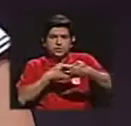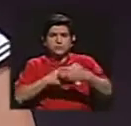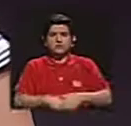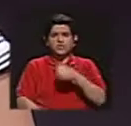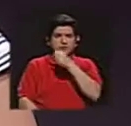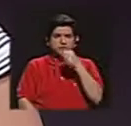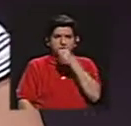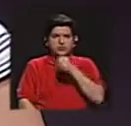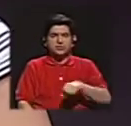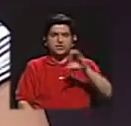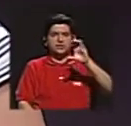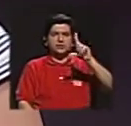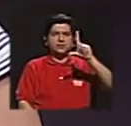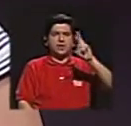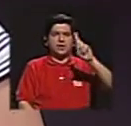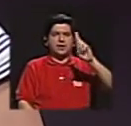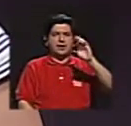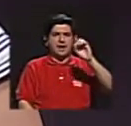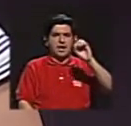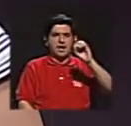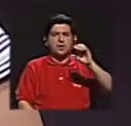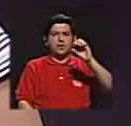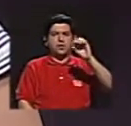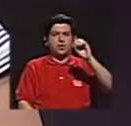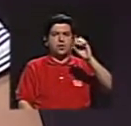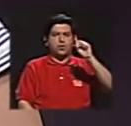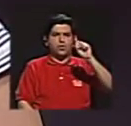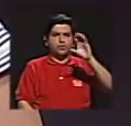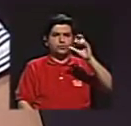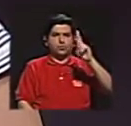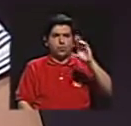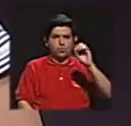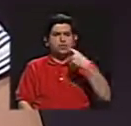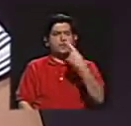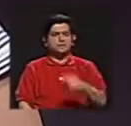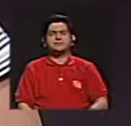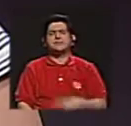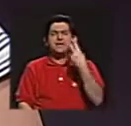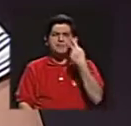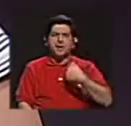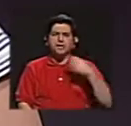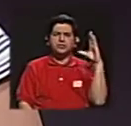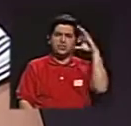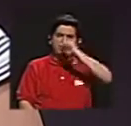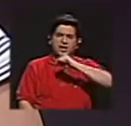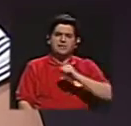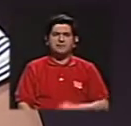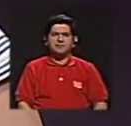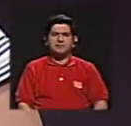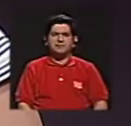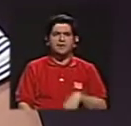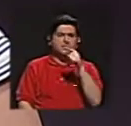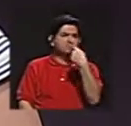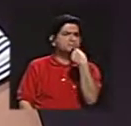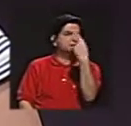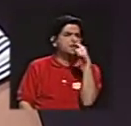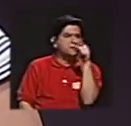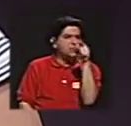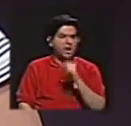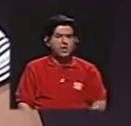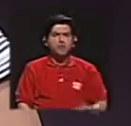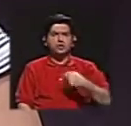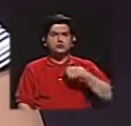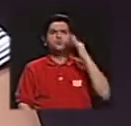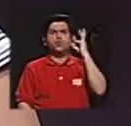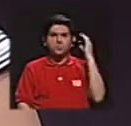de Claroscuro a decirnos, mire, me acabo de dar cuenta por medio de lo que ustedes están diciendo ahí que yo